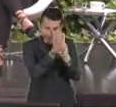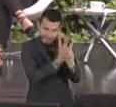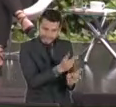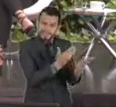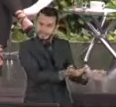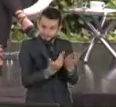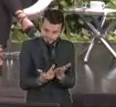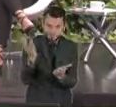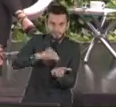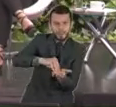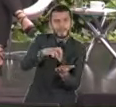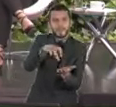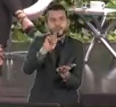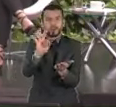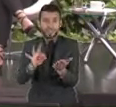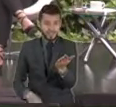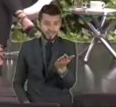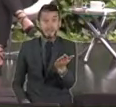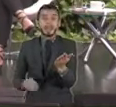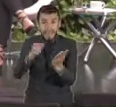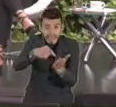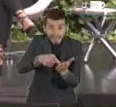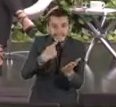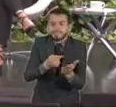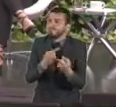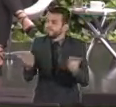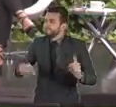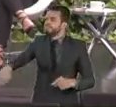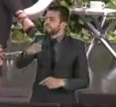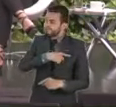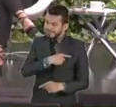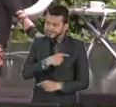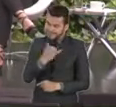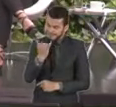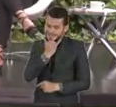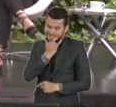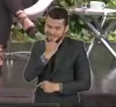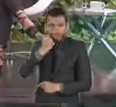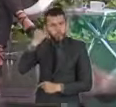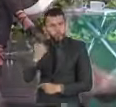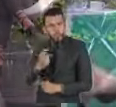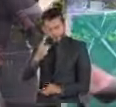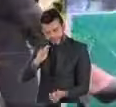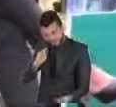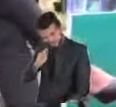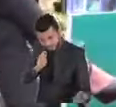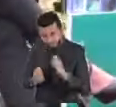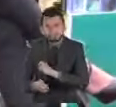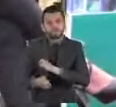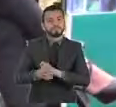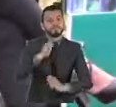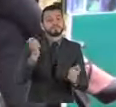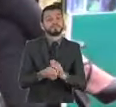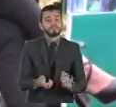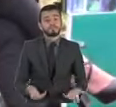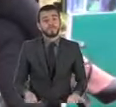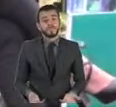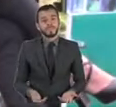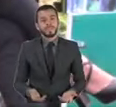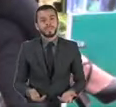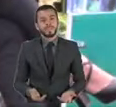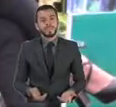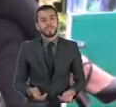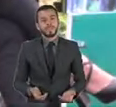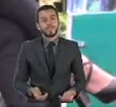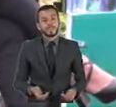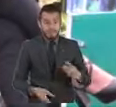drásticamente la manera como hemos hecho ciudad hasta ahora que le dé seguridad jurídica